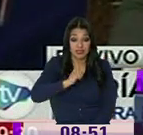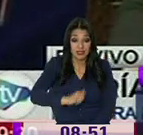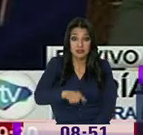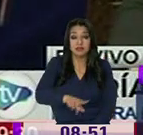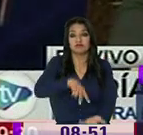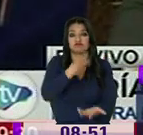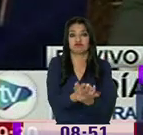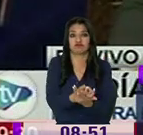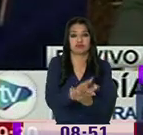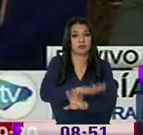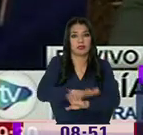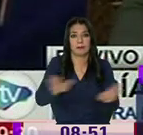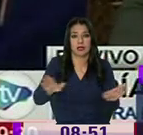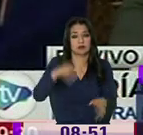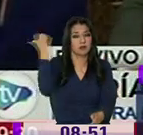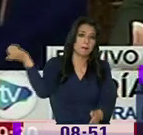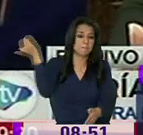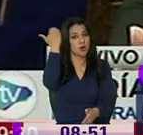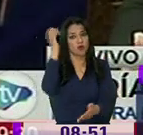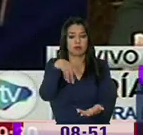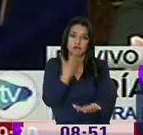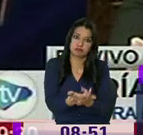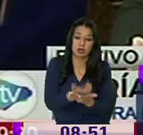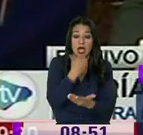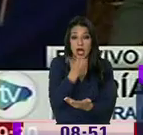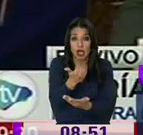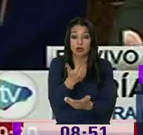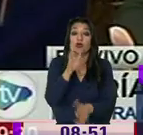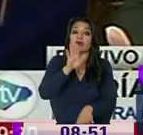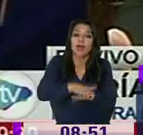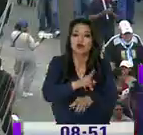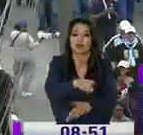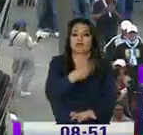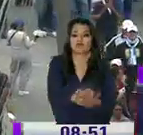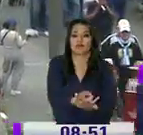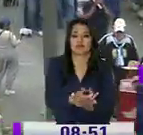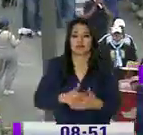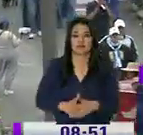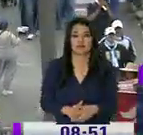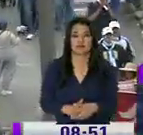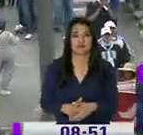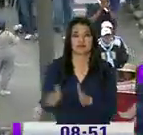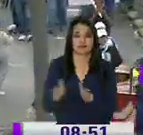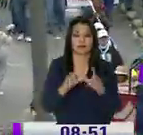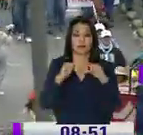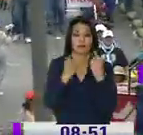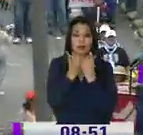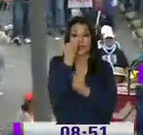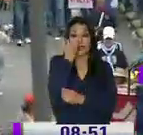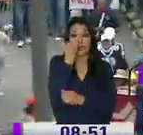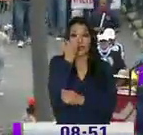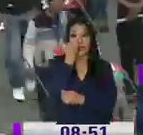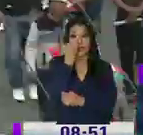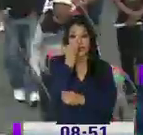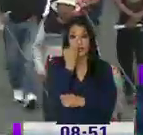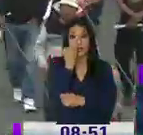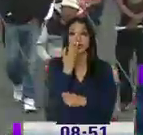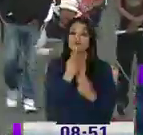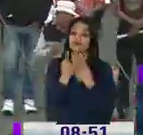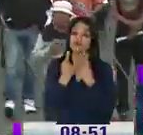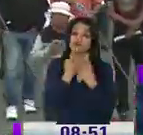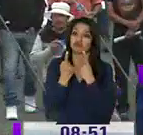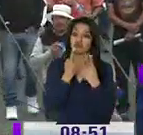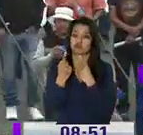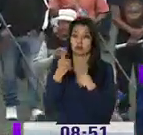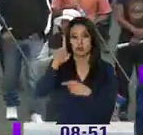caída, no de un golpe, no de una asfixia, sino de una caída. Por otra parte, el movimiento indígena ha condicionado el diálogo con el